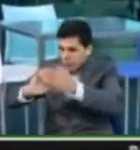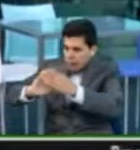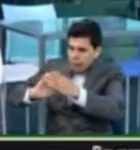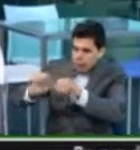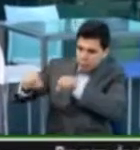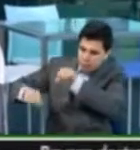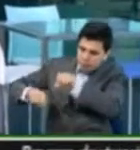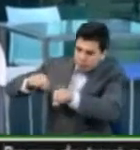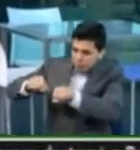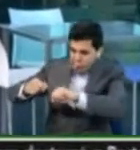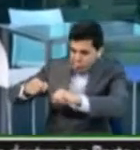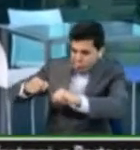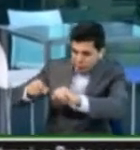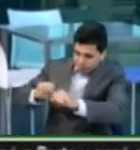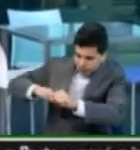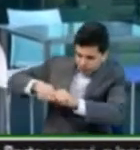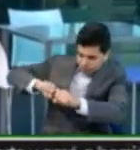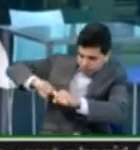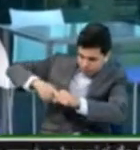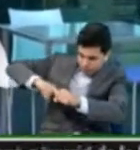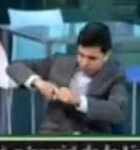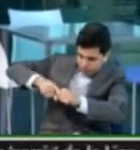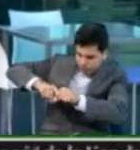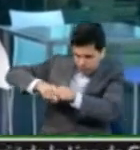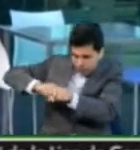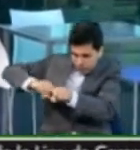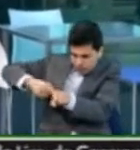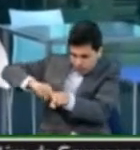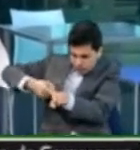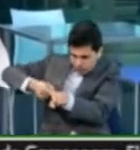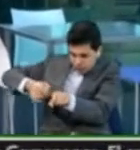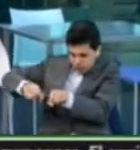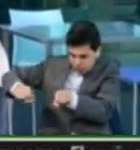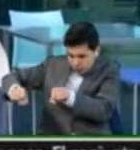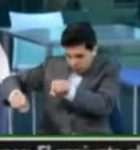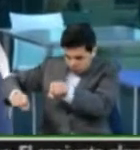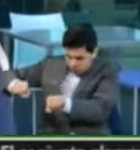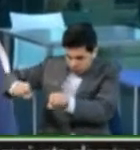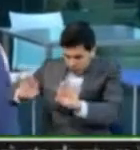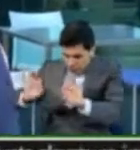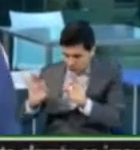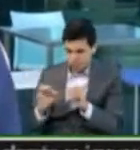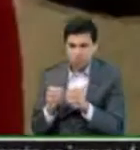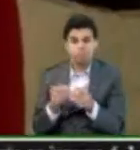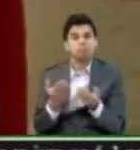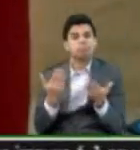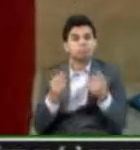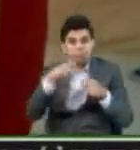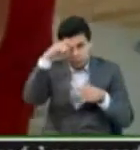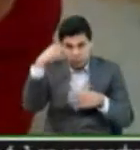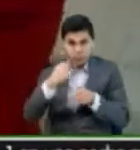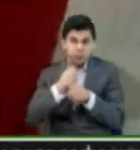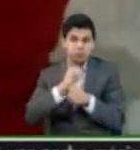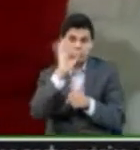pedales, ajustar cada pieza nuevamente a la bicicleta. Es un trabajo verdaderamente encomiable y que rinde sus frutos. La